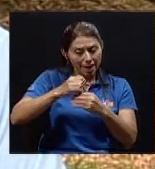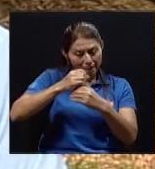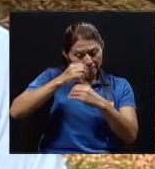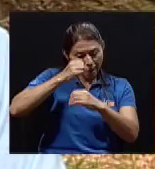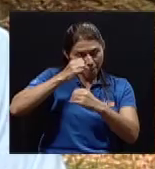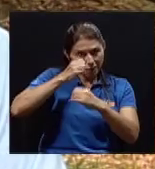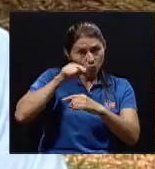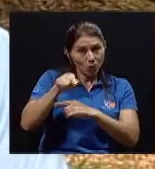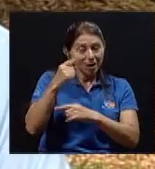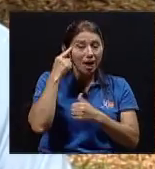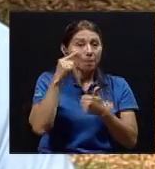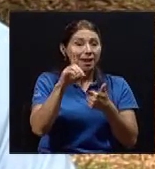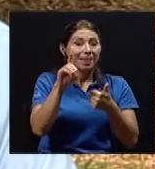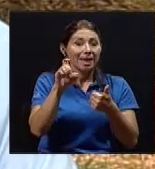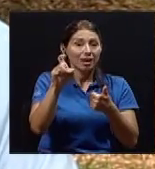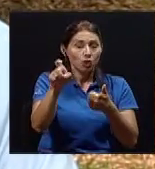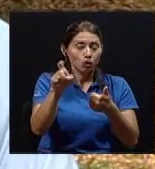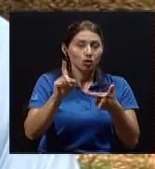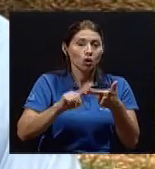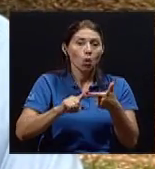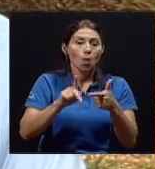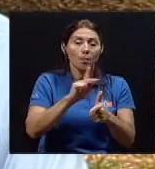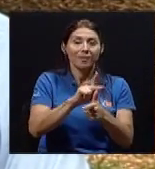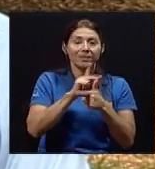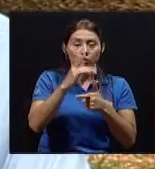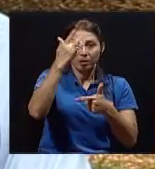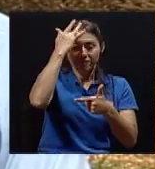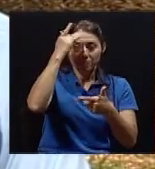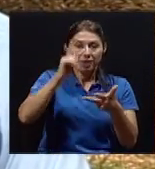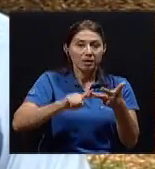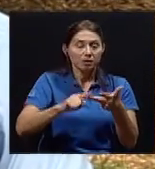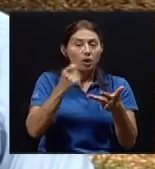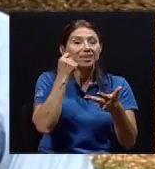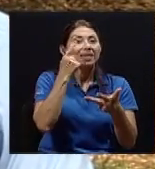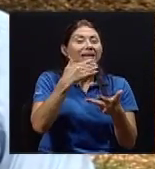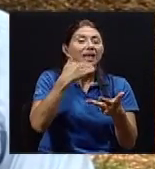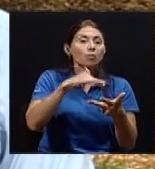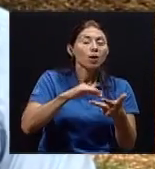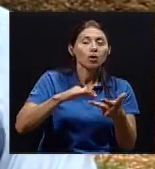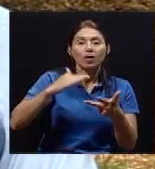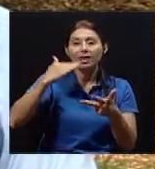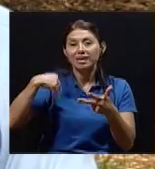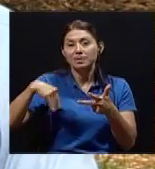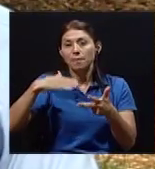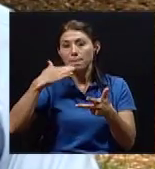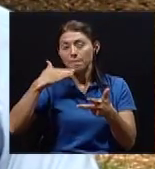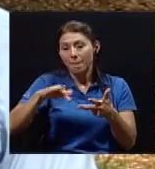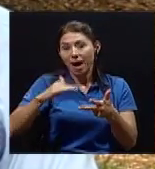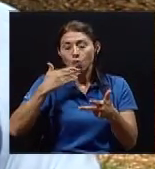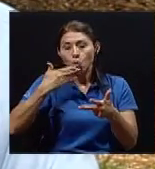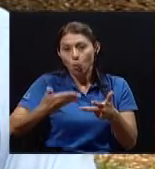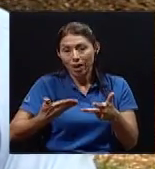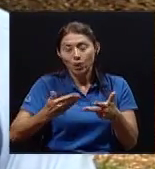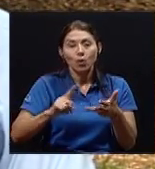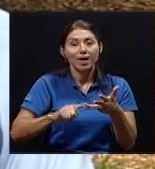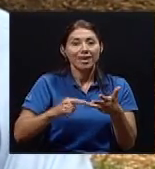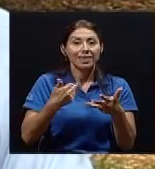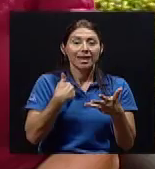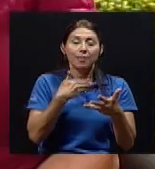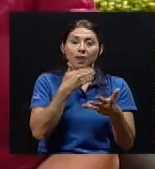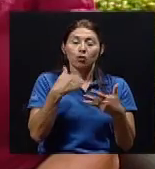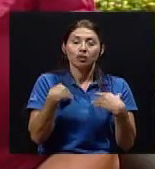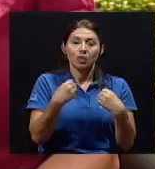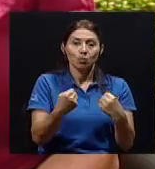microbiología para diagnóstico, para prevención de enfermedades, para comprender qué es bueno y qué es malo y poder tener una mejor salud, sí, en